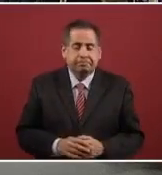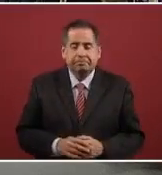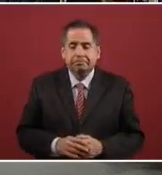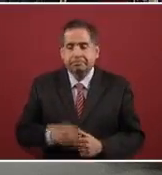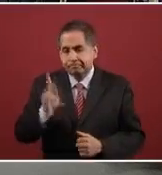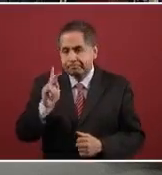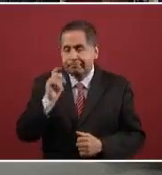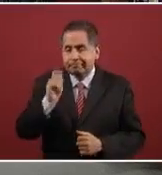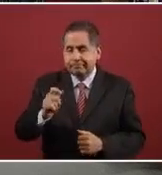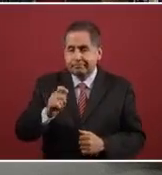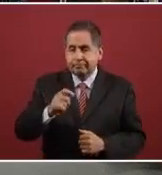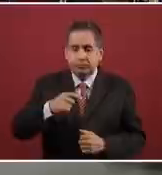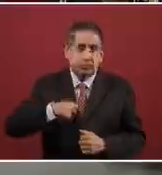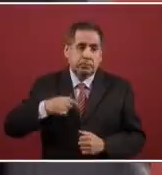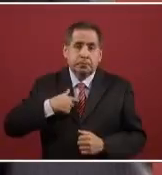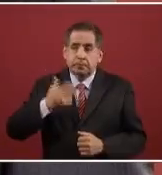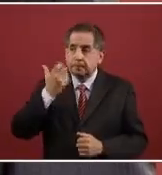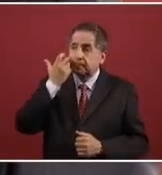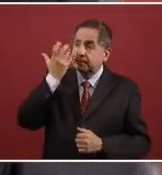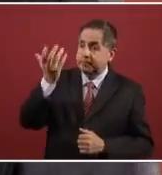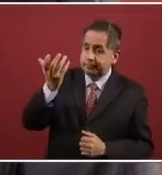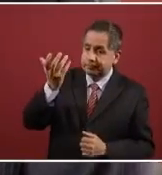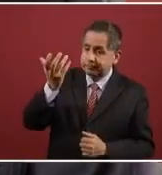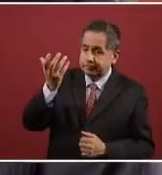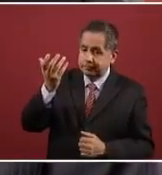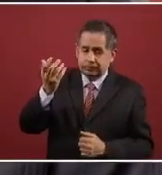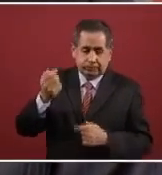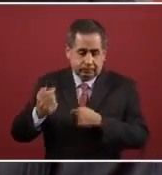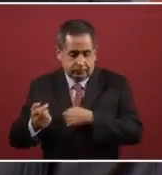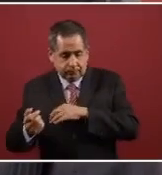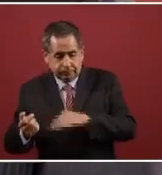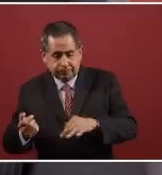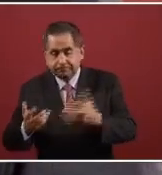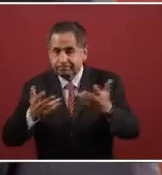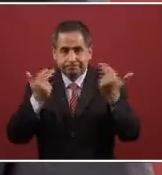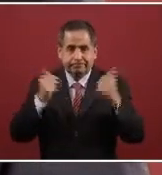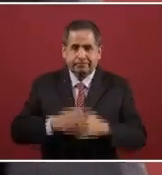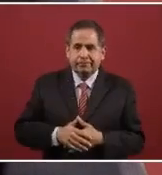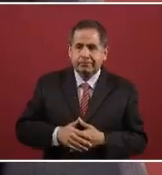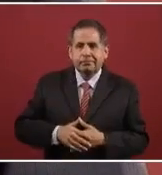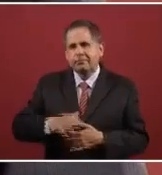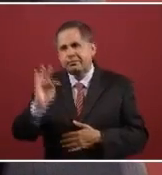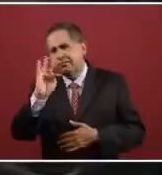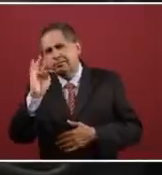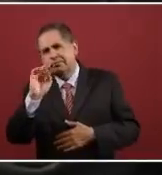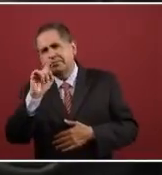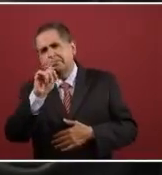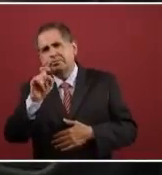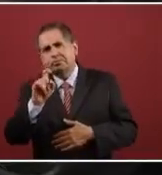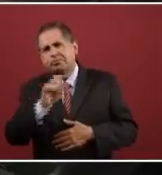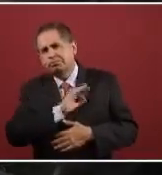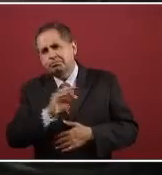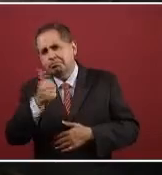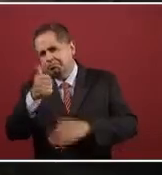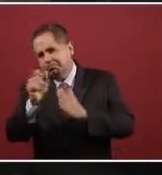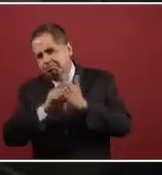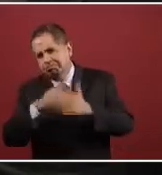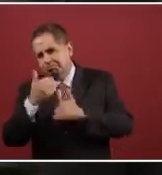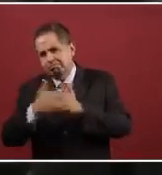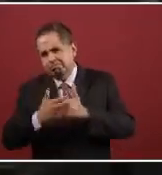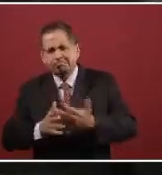Pero una cosa es lo deseable y otra cosa es lo posible. ¿Cuándo sería posible? ¿Otros 6 meses, presidente?